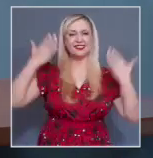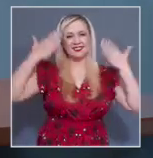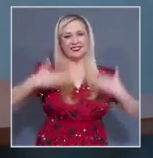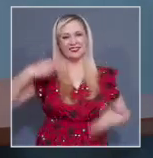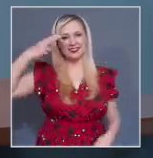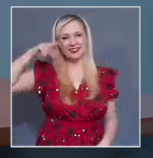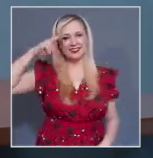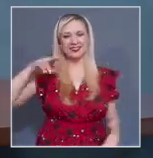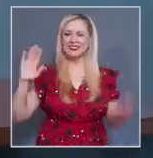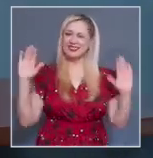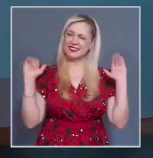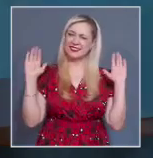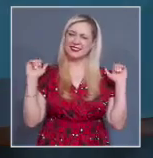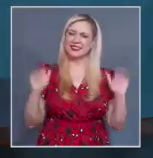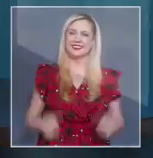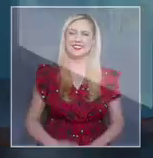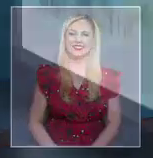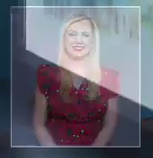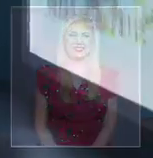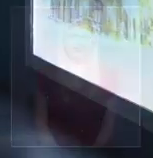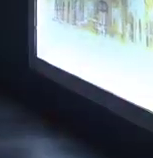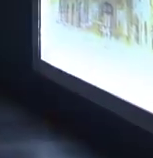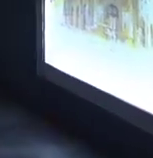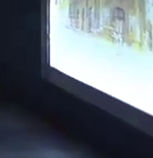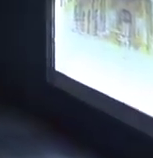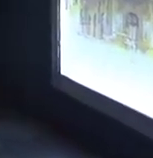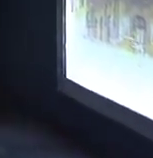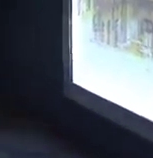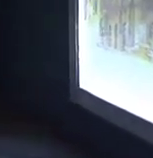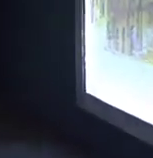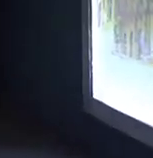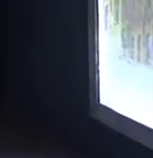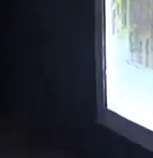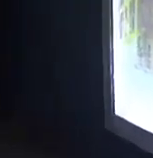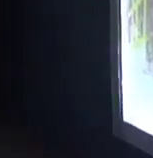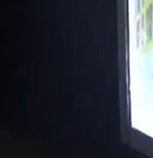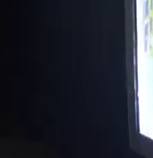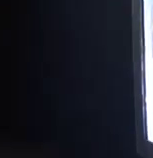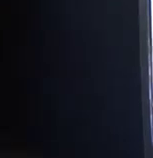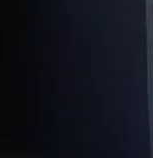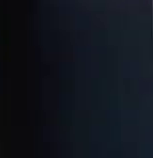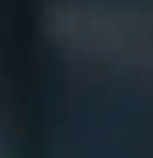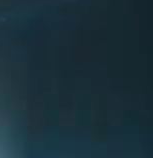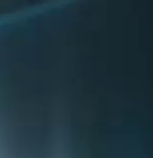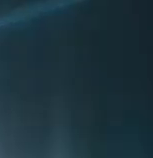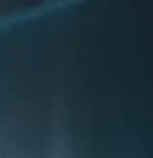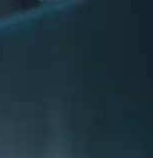Descanse.